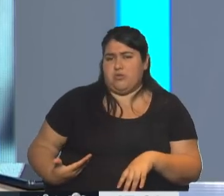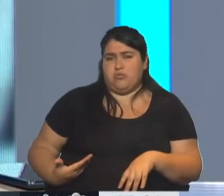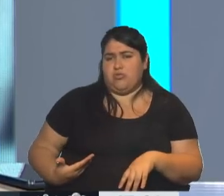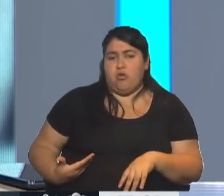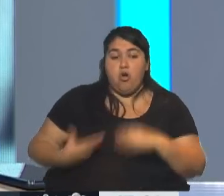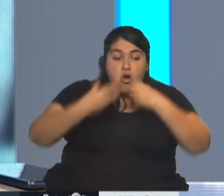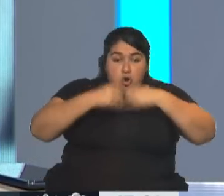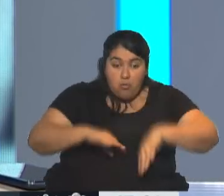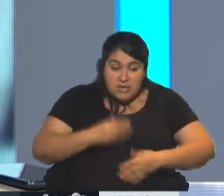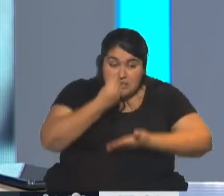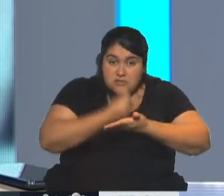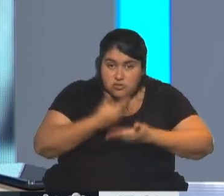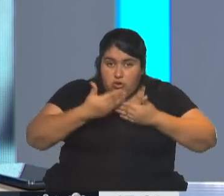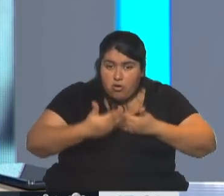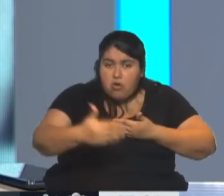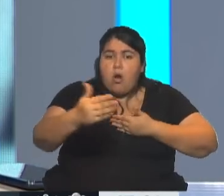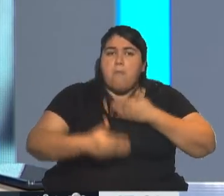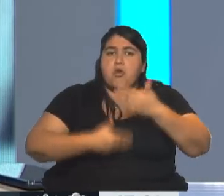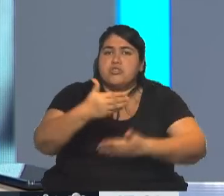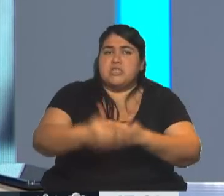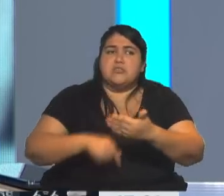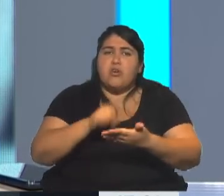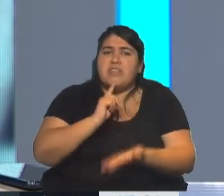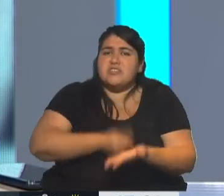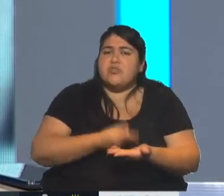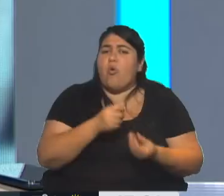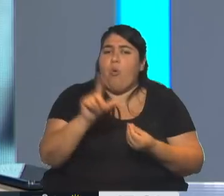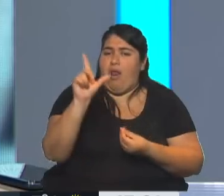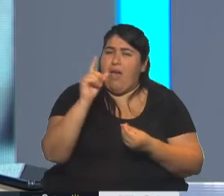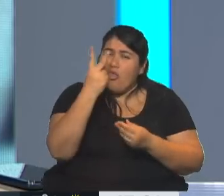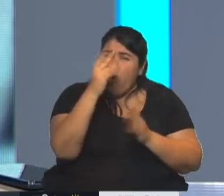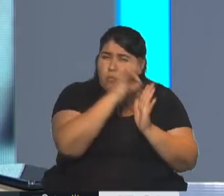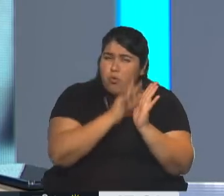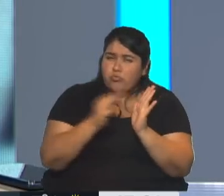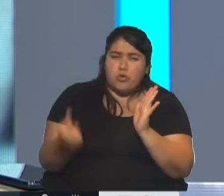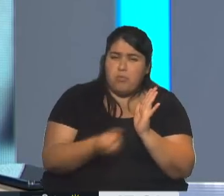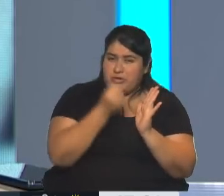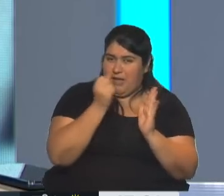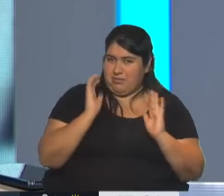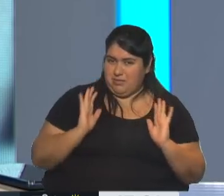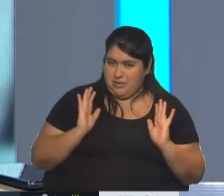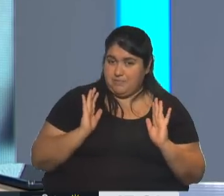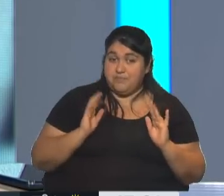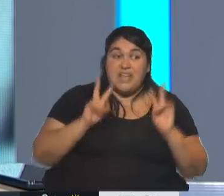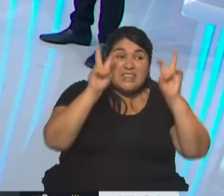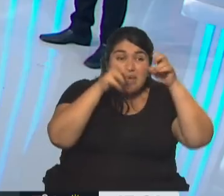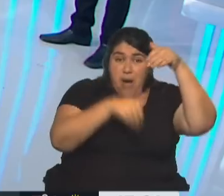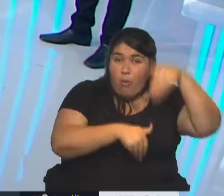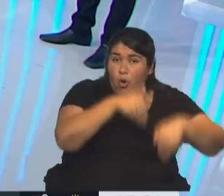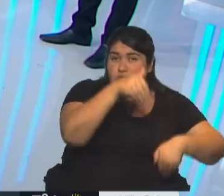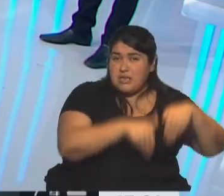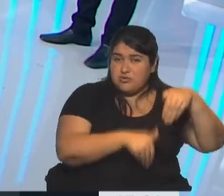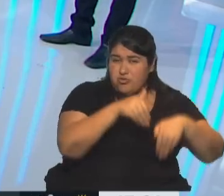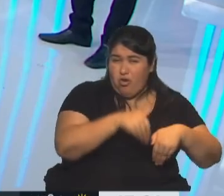desde el inicio hasta el punto al cual estamos llegando ahora. 2 o 3 puntos que me parecen importantes. En términos de votos,